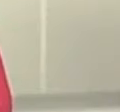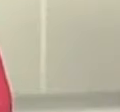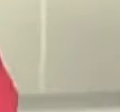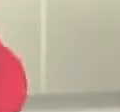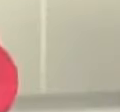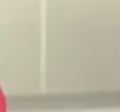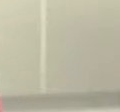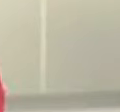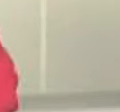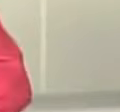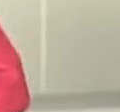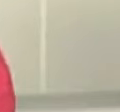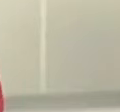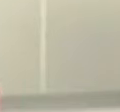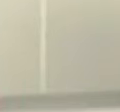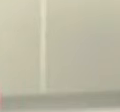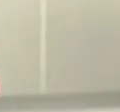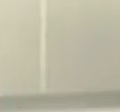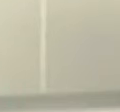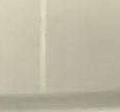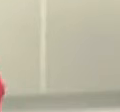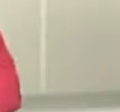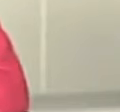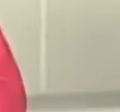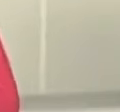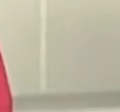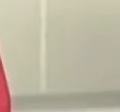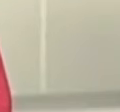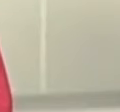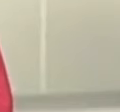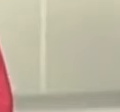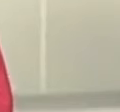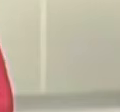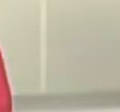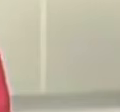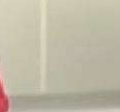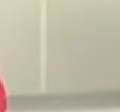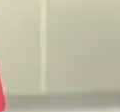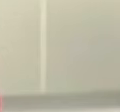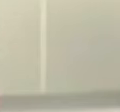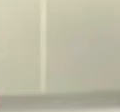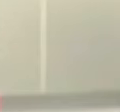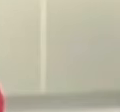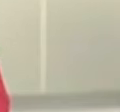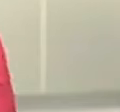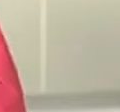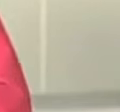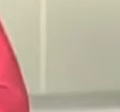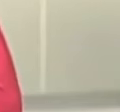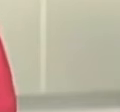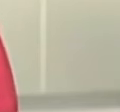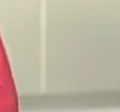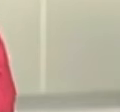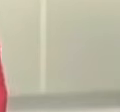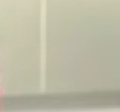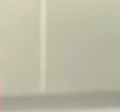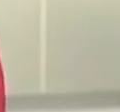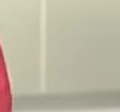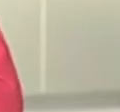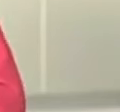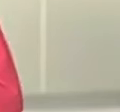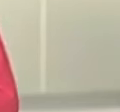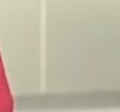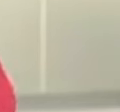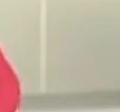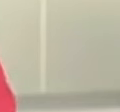el 28 de julio será un ejemplo de participación y además también se indicaba desde